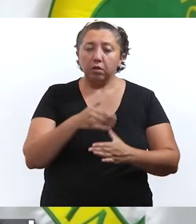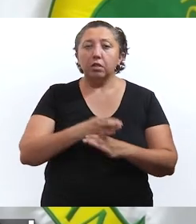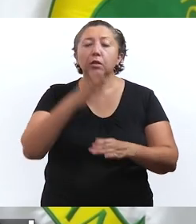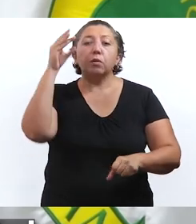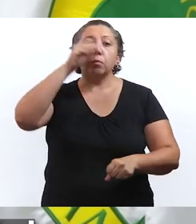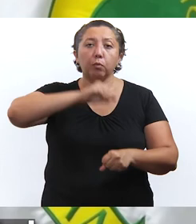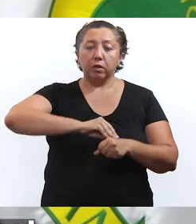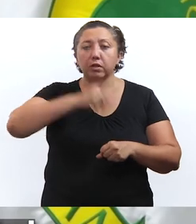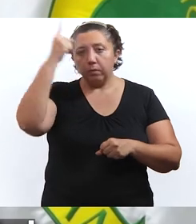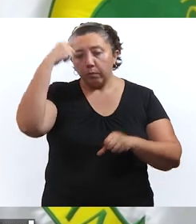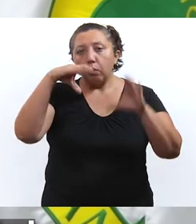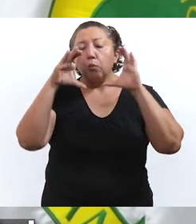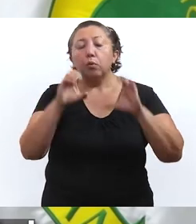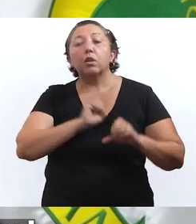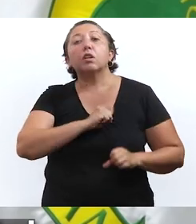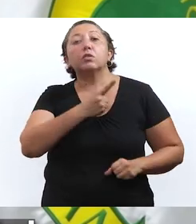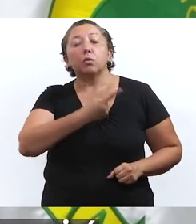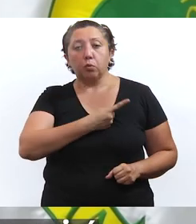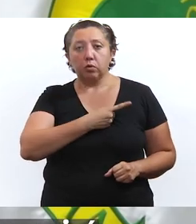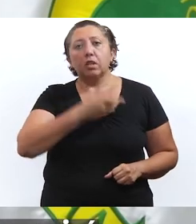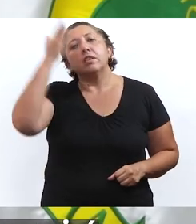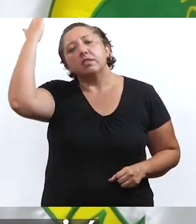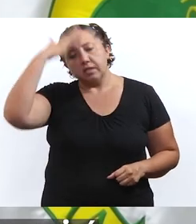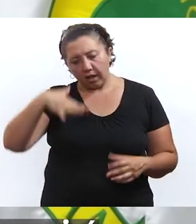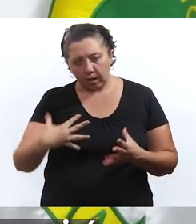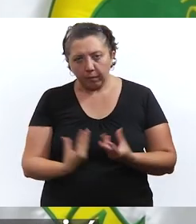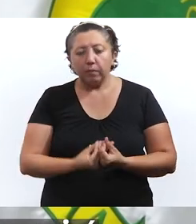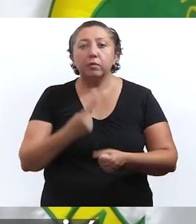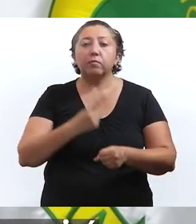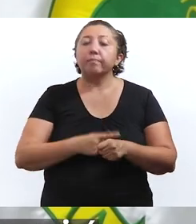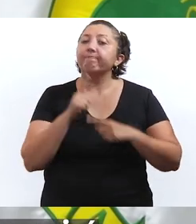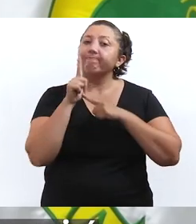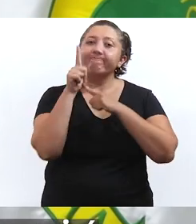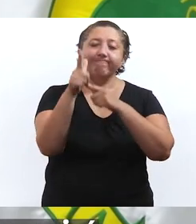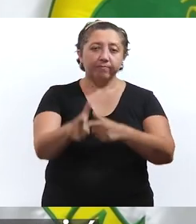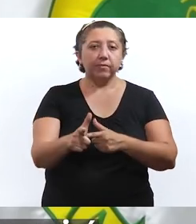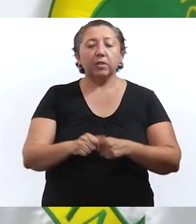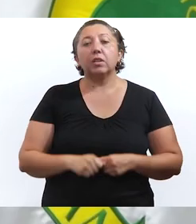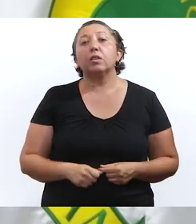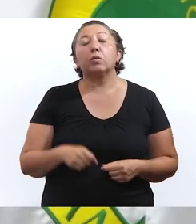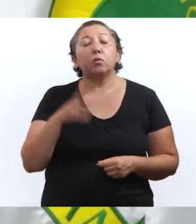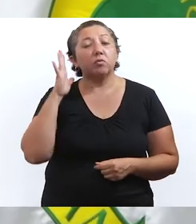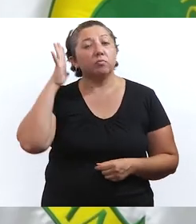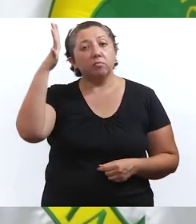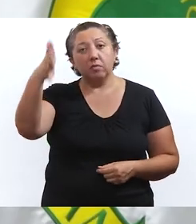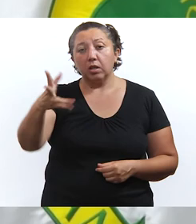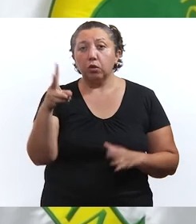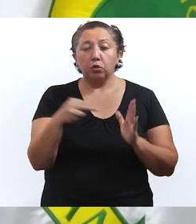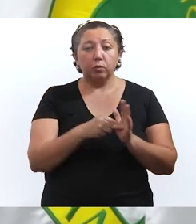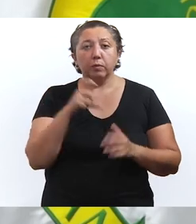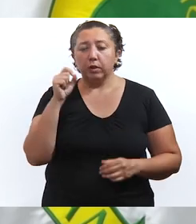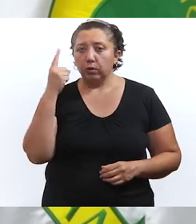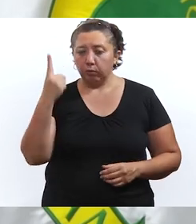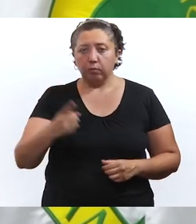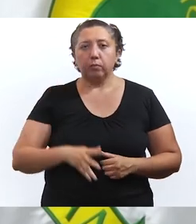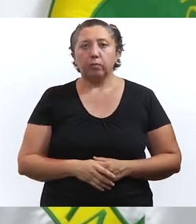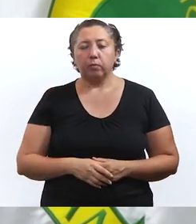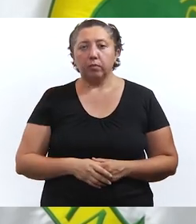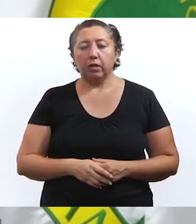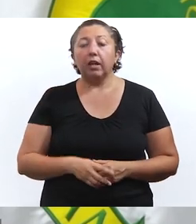paraderos ha sido implementada para proteger la salud, pues como bien sabemos, la pandemia sigue y seguirá muy buena parte del año